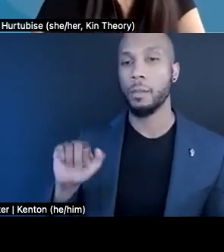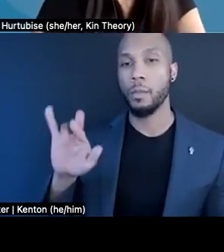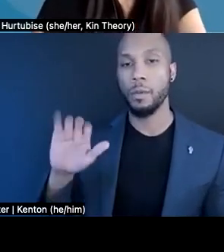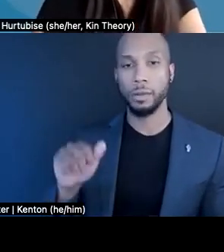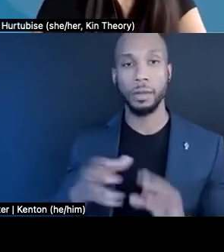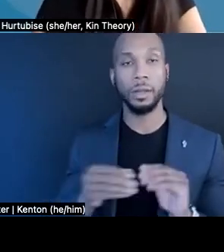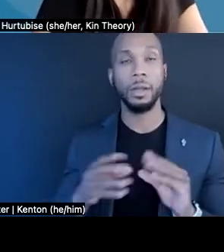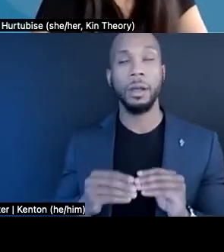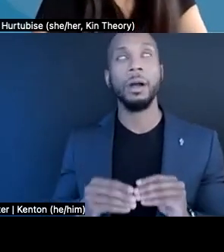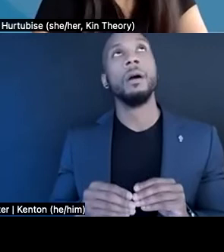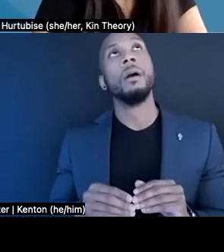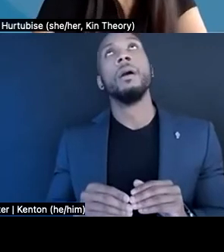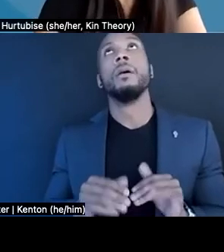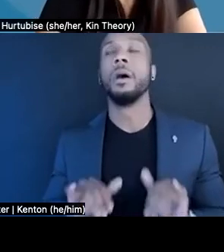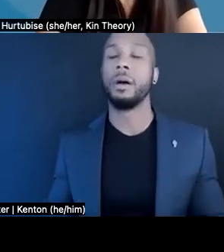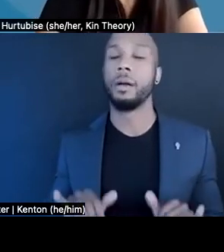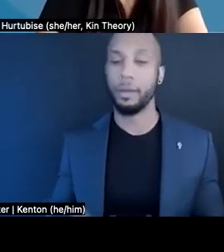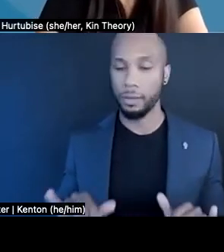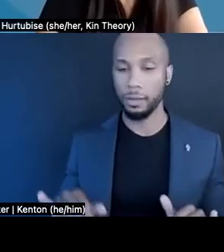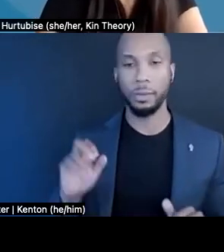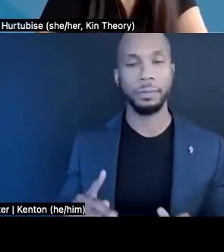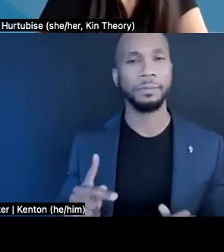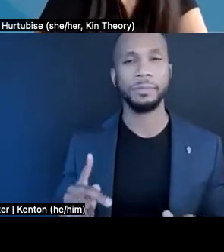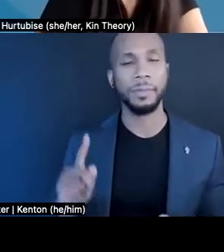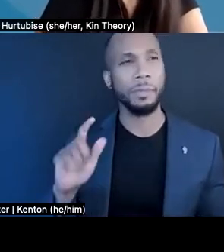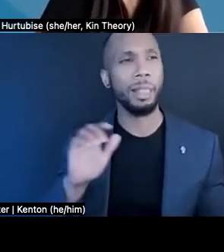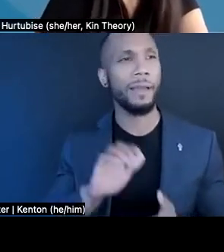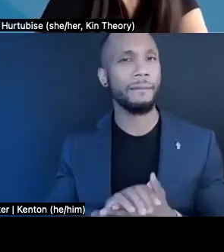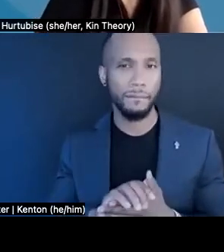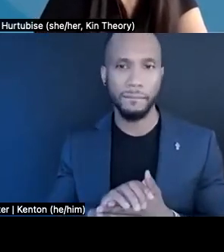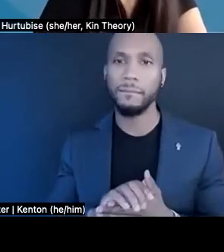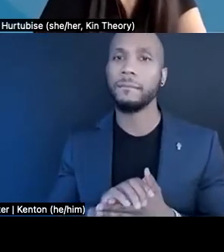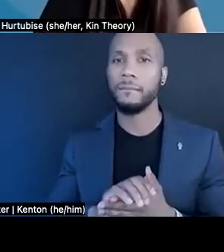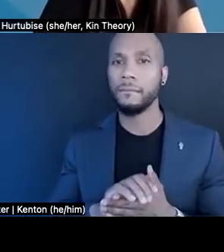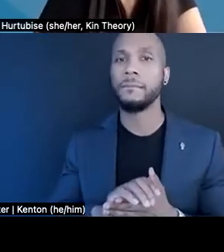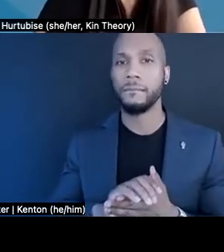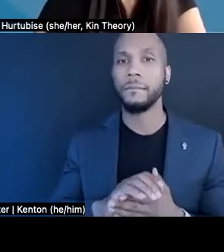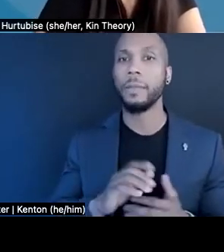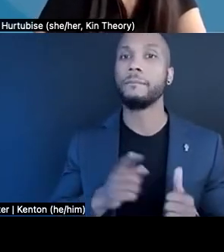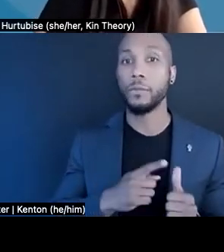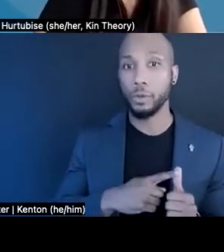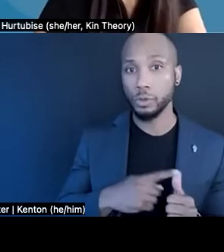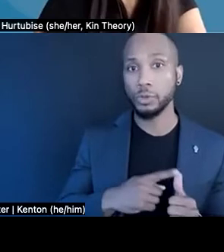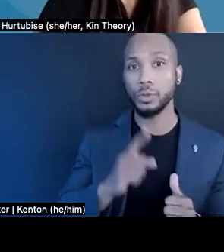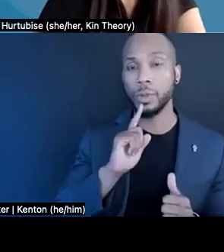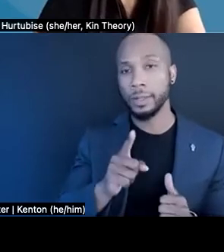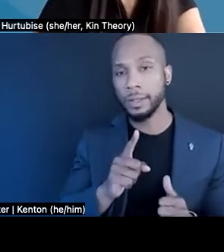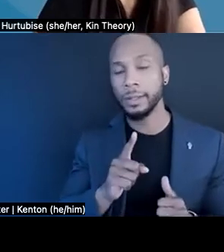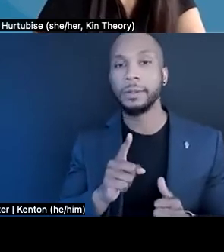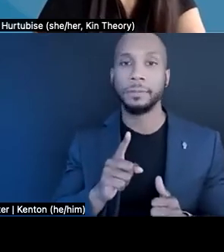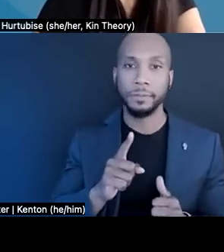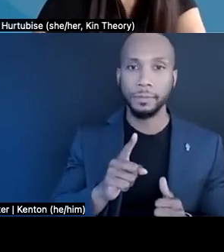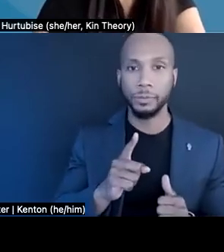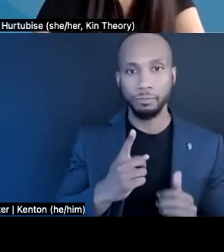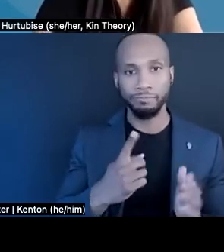Pues porque yo creo que en principio por habitar un cuerpo de